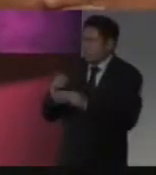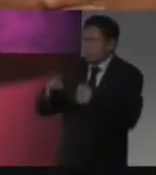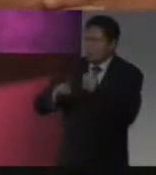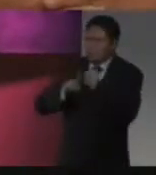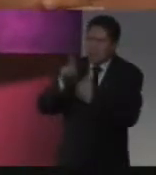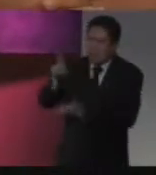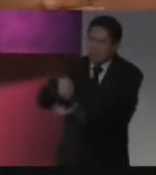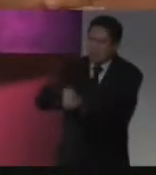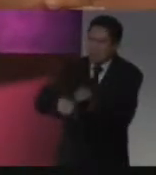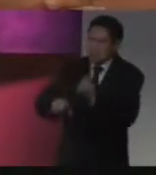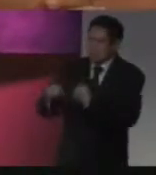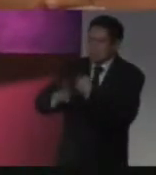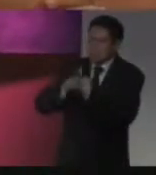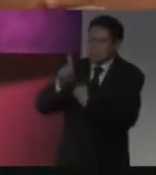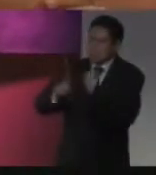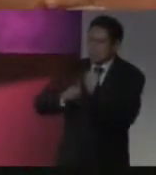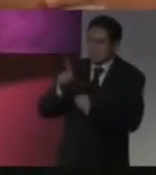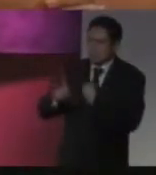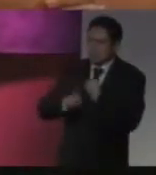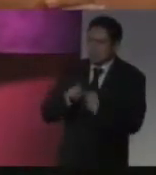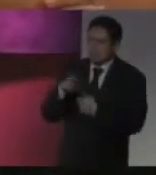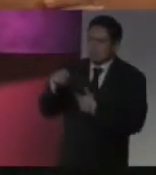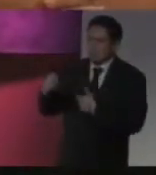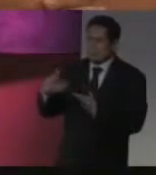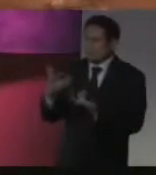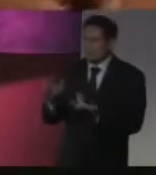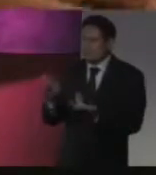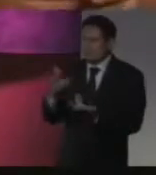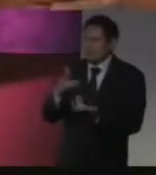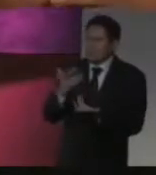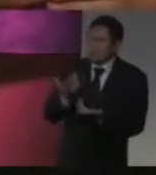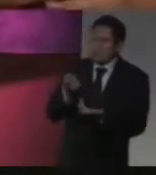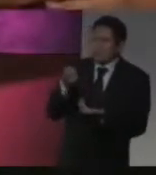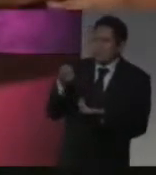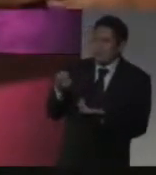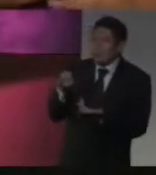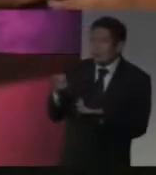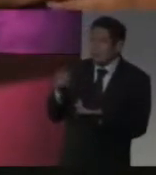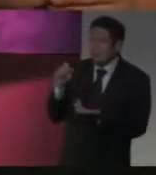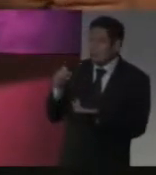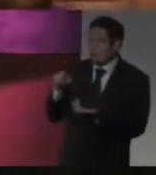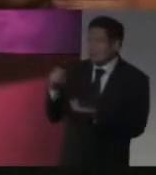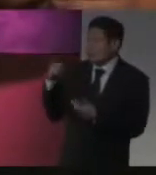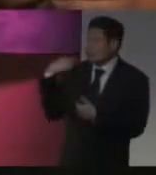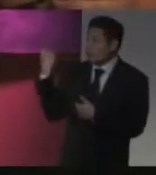problemas y situaciones de relaciones que no se han transformado.